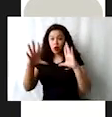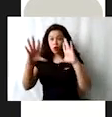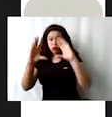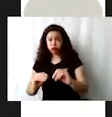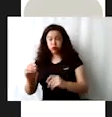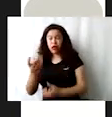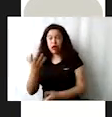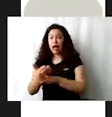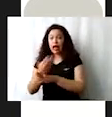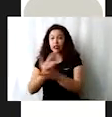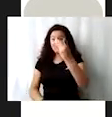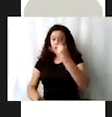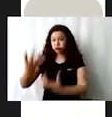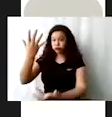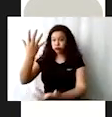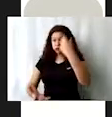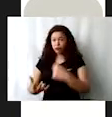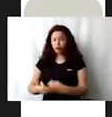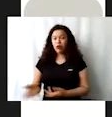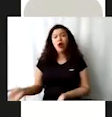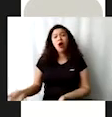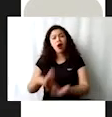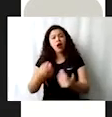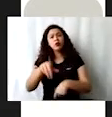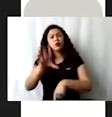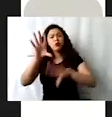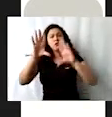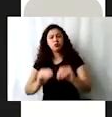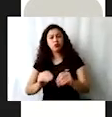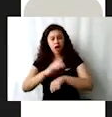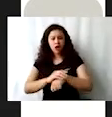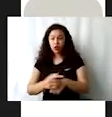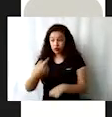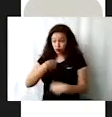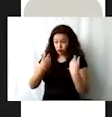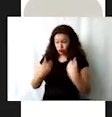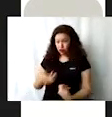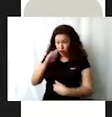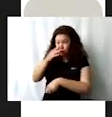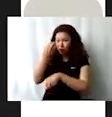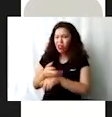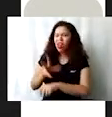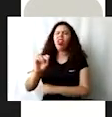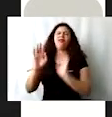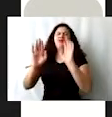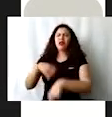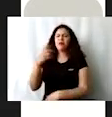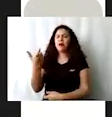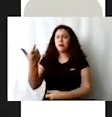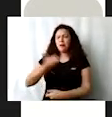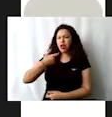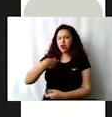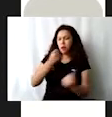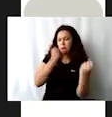sea más grande. Anda, apágalo tú, amigo. ¿Quién, yo? No es mi responsabilidad. Me pagan por barrer.